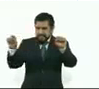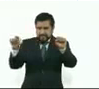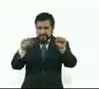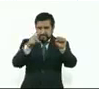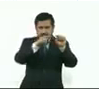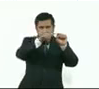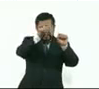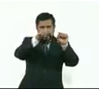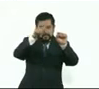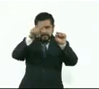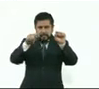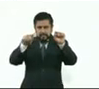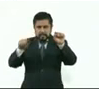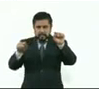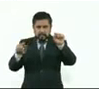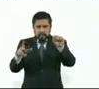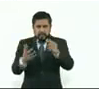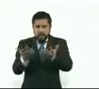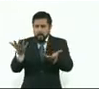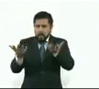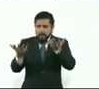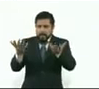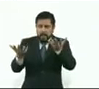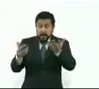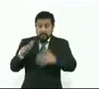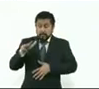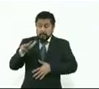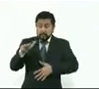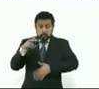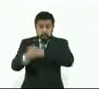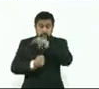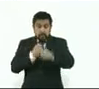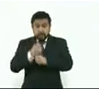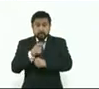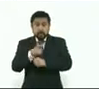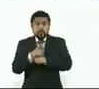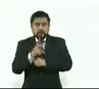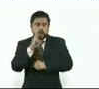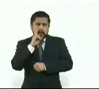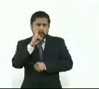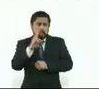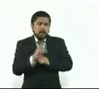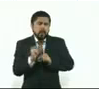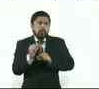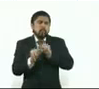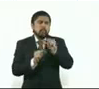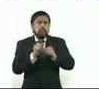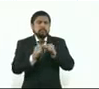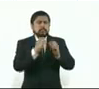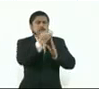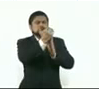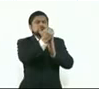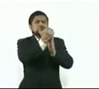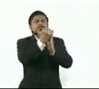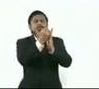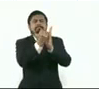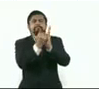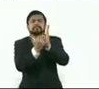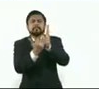años, veríamos que hay en general una tendencia al descenso de robo de vehículos sin violencia, pero hay necesidad de poner